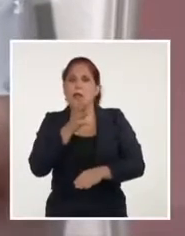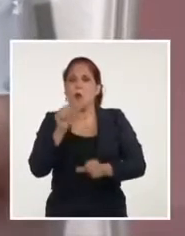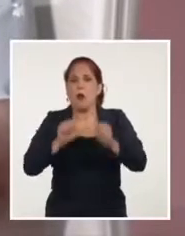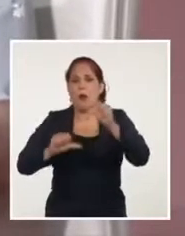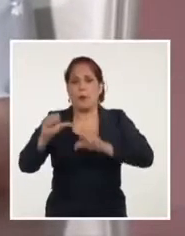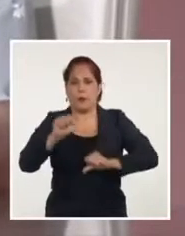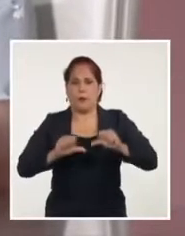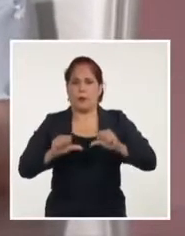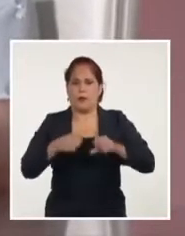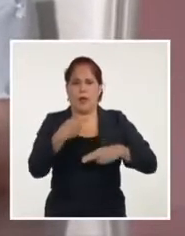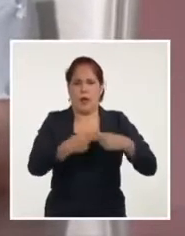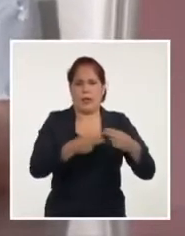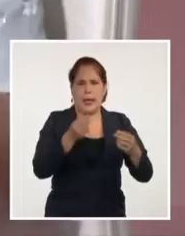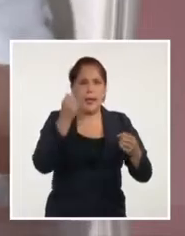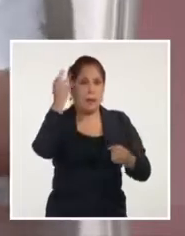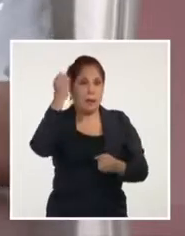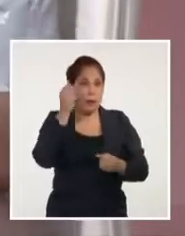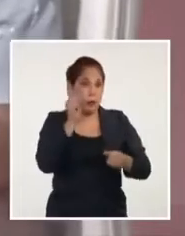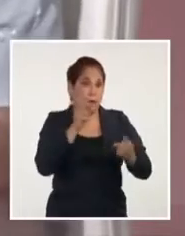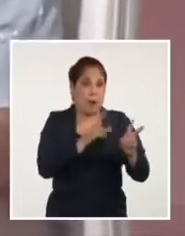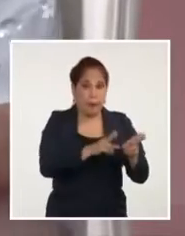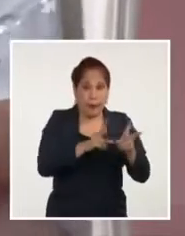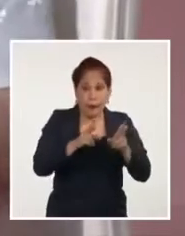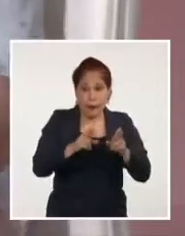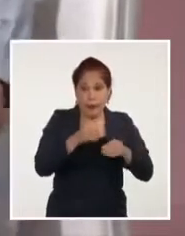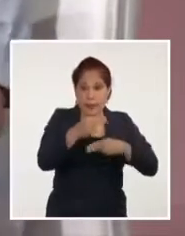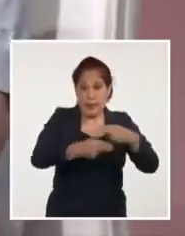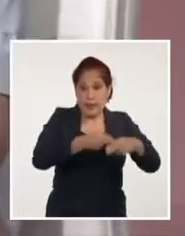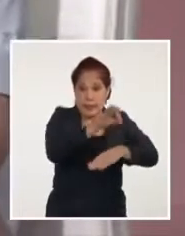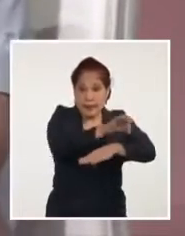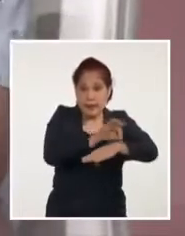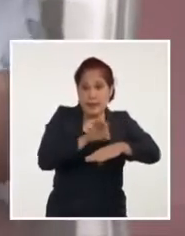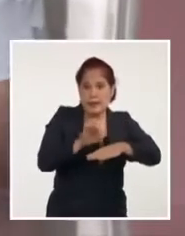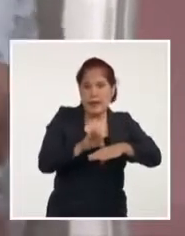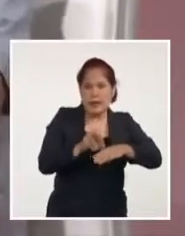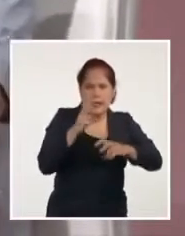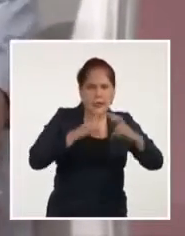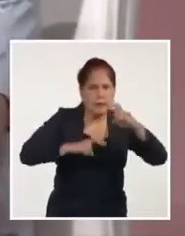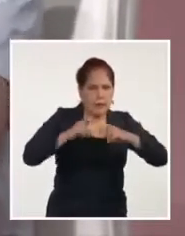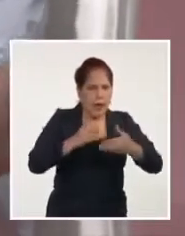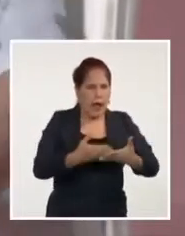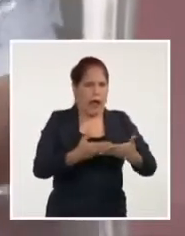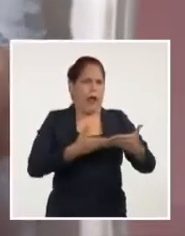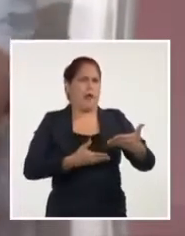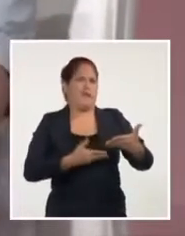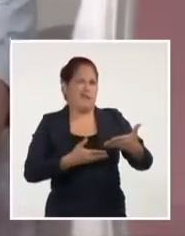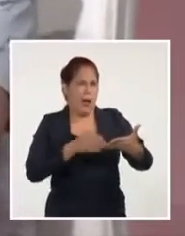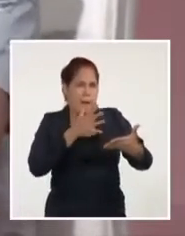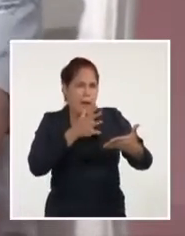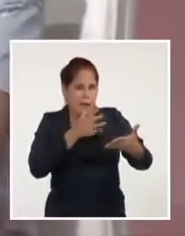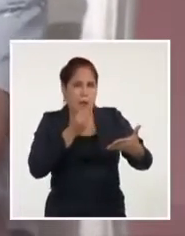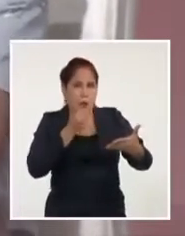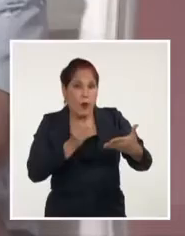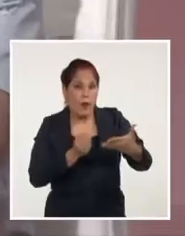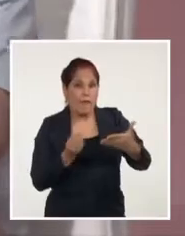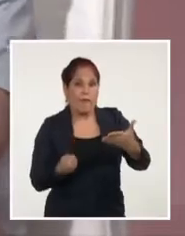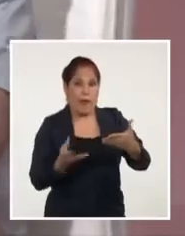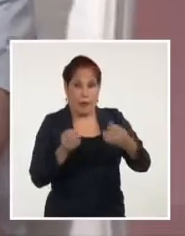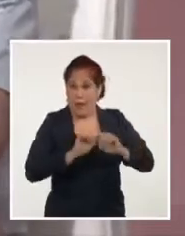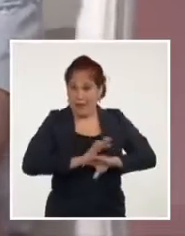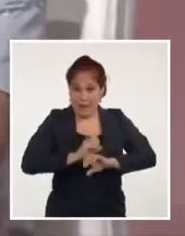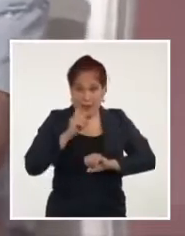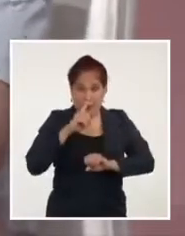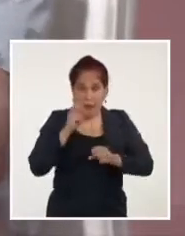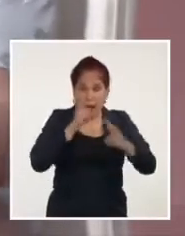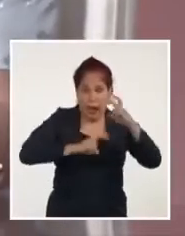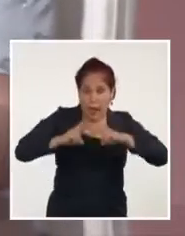gran laboratorio que se diseña, se estudia, se valora, se calcula muy